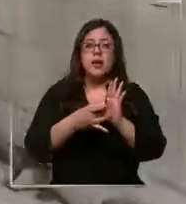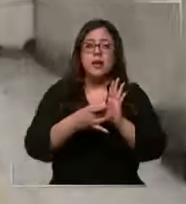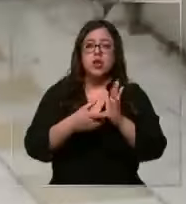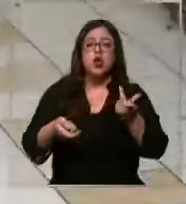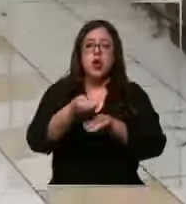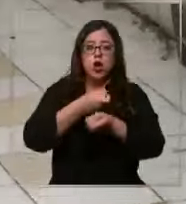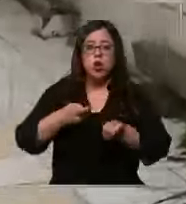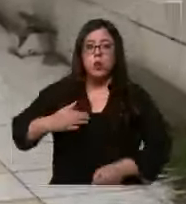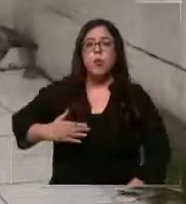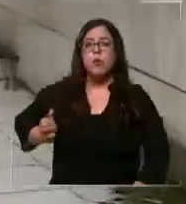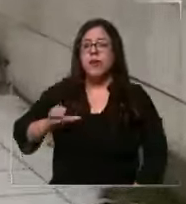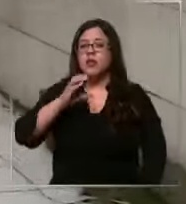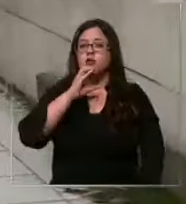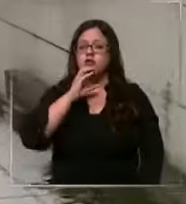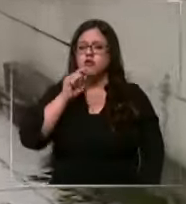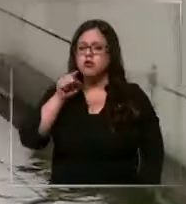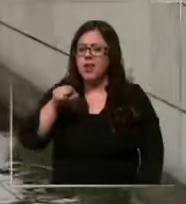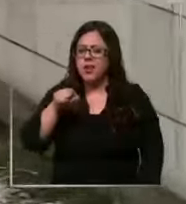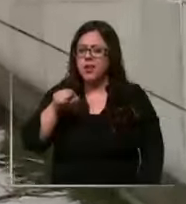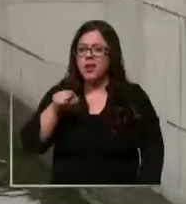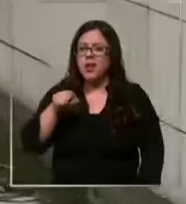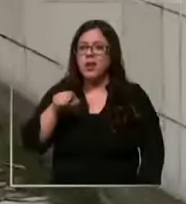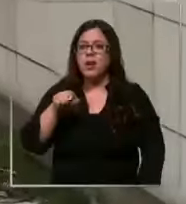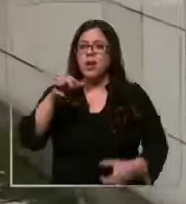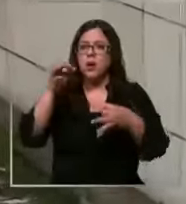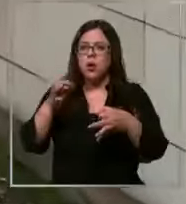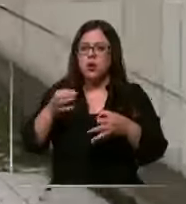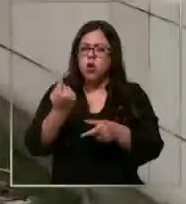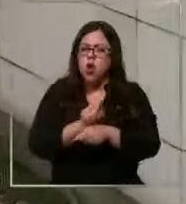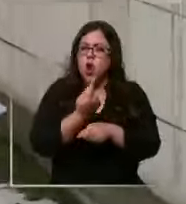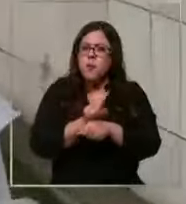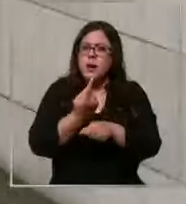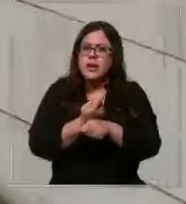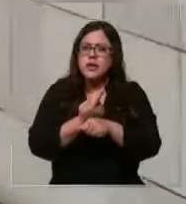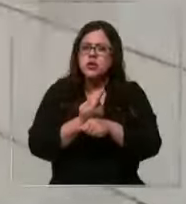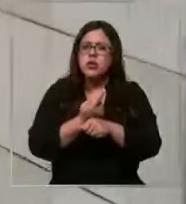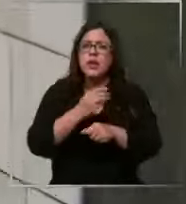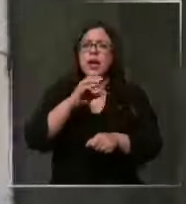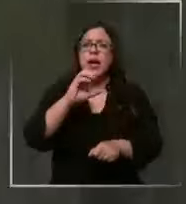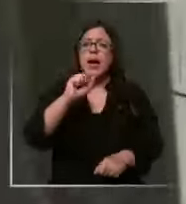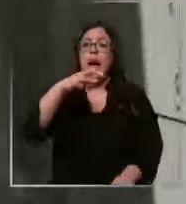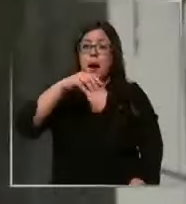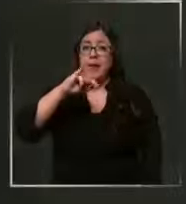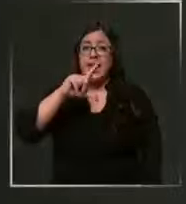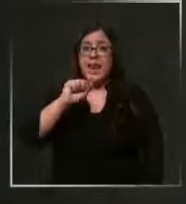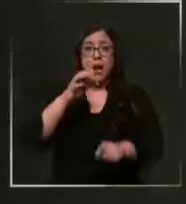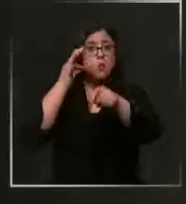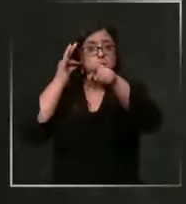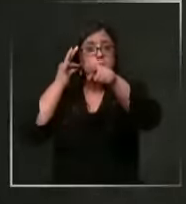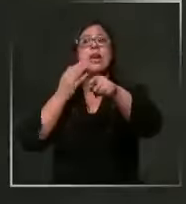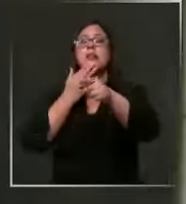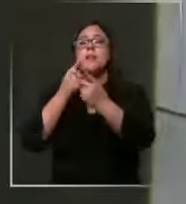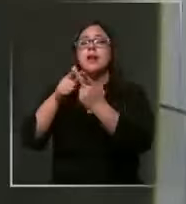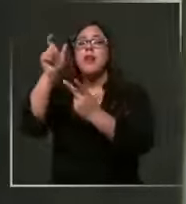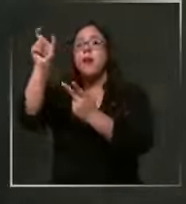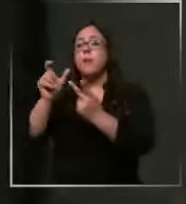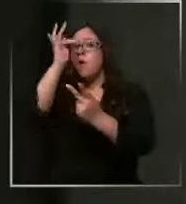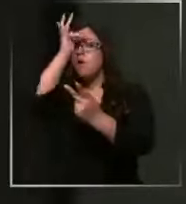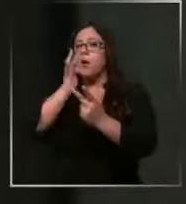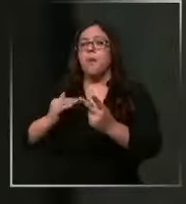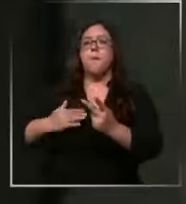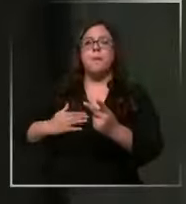de Concepción y se habría encontrado con la existencia de una conversación entre Camila Polizzi y la funcionaria de la